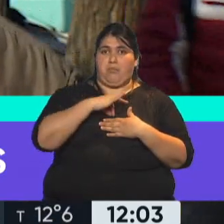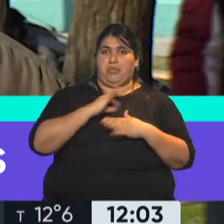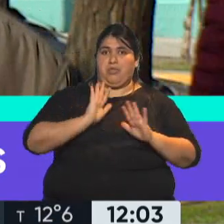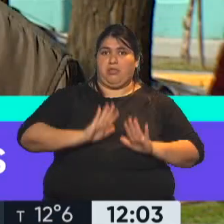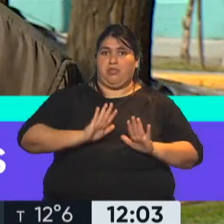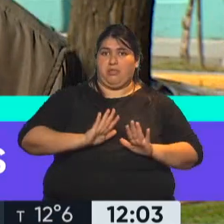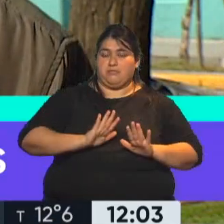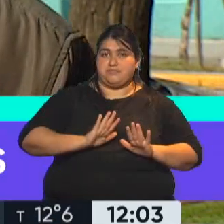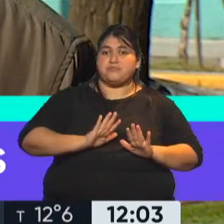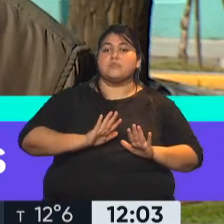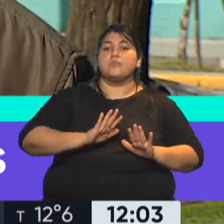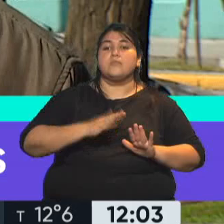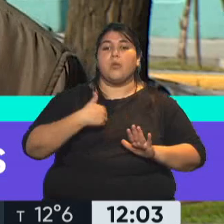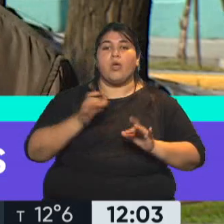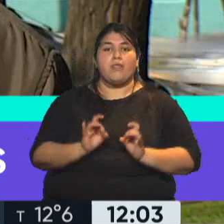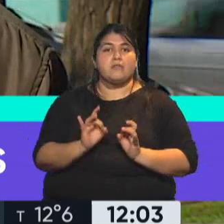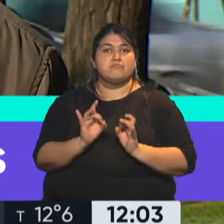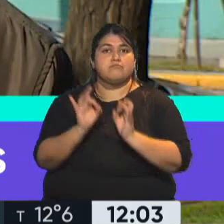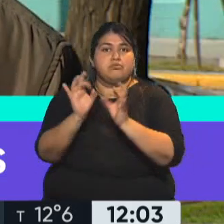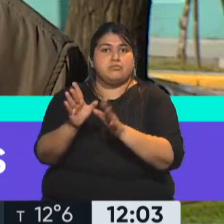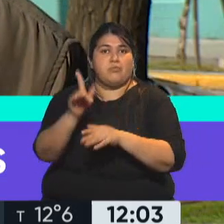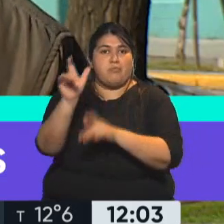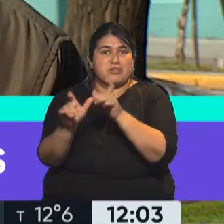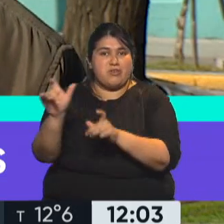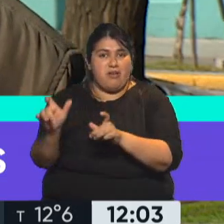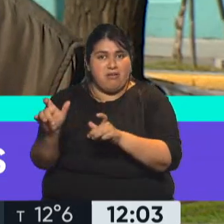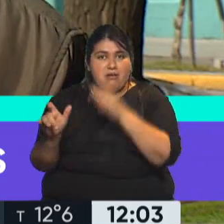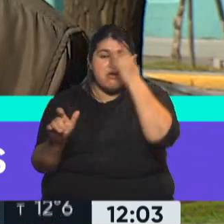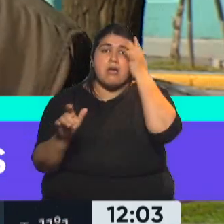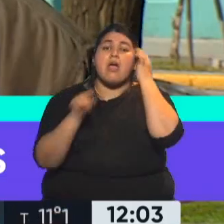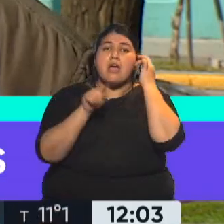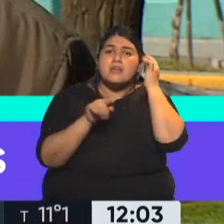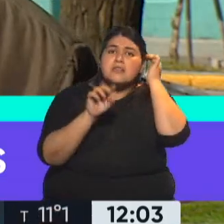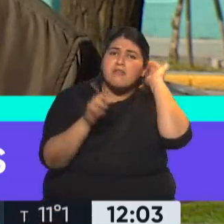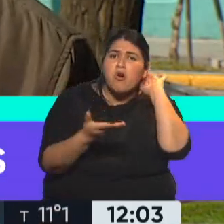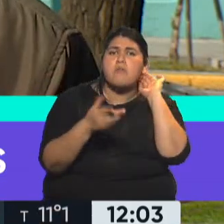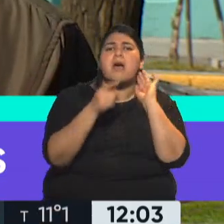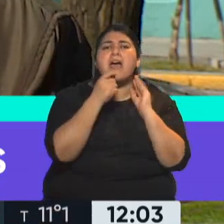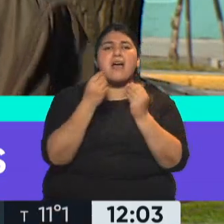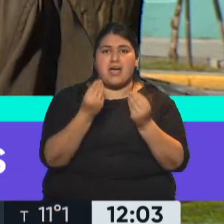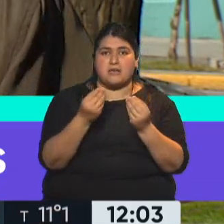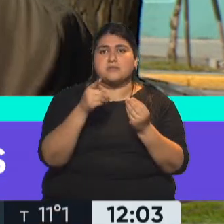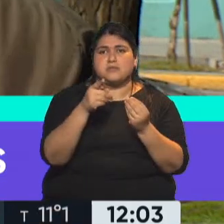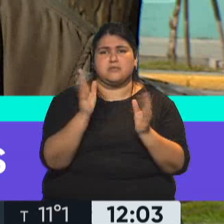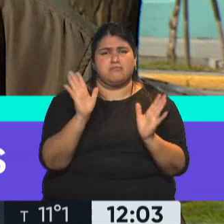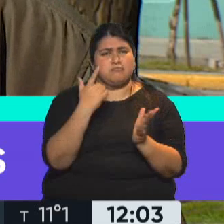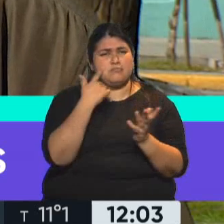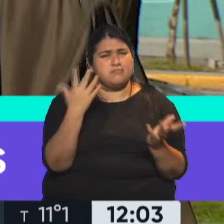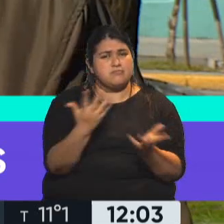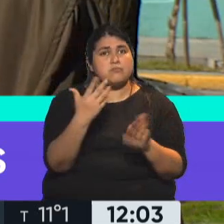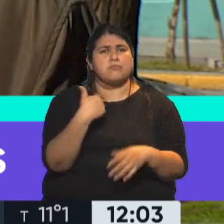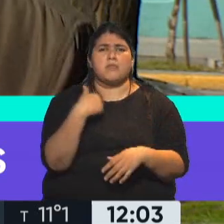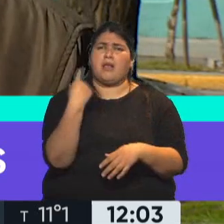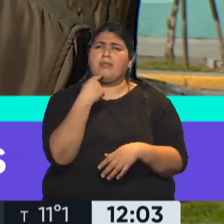ser infectantes para otro esto que de alguna forma genera cierto ruido que yo estoy vacunado